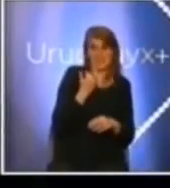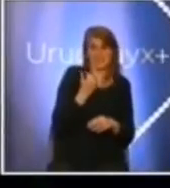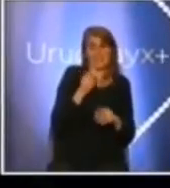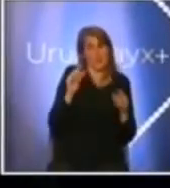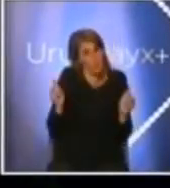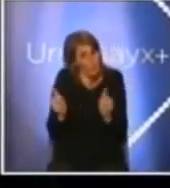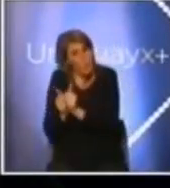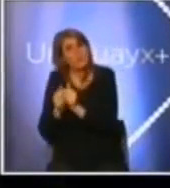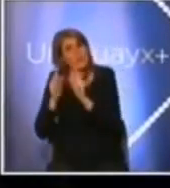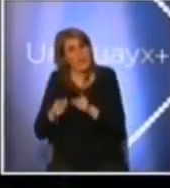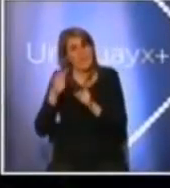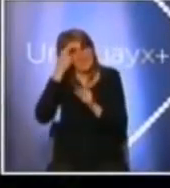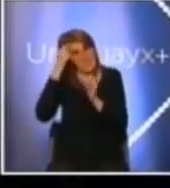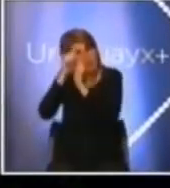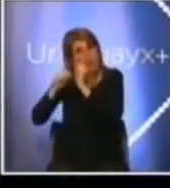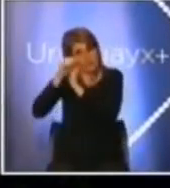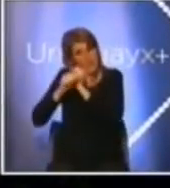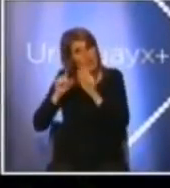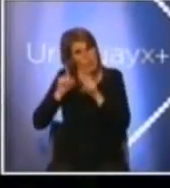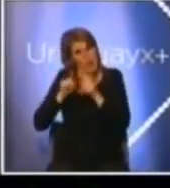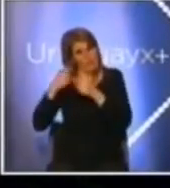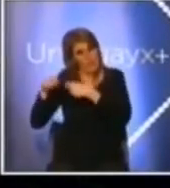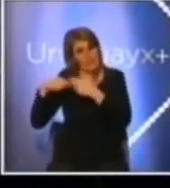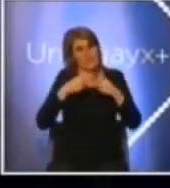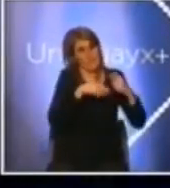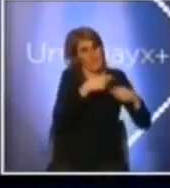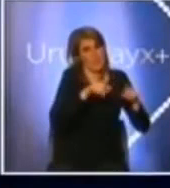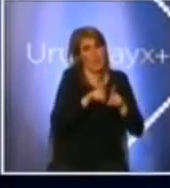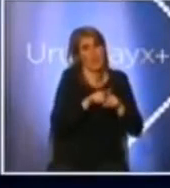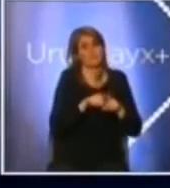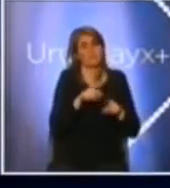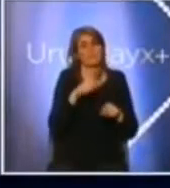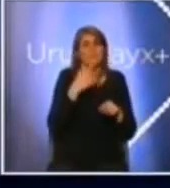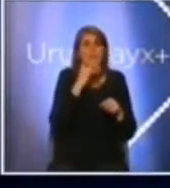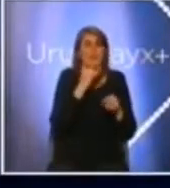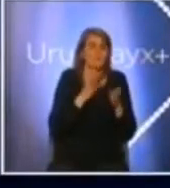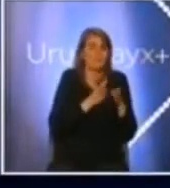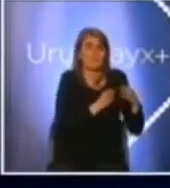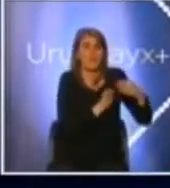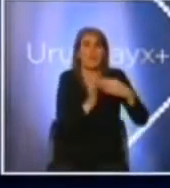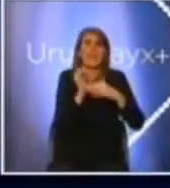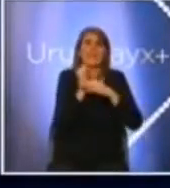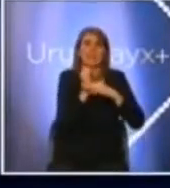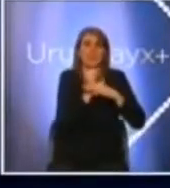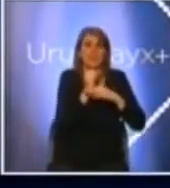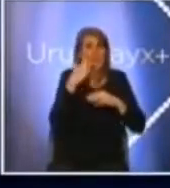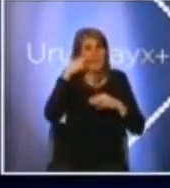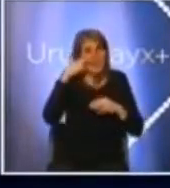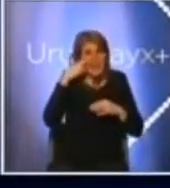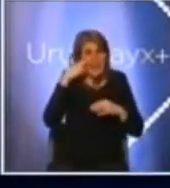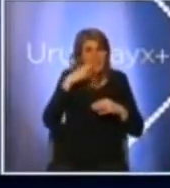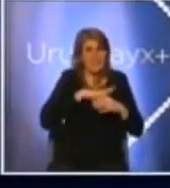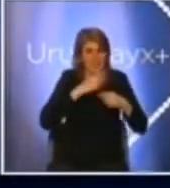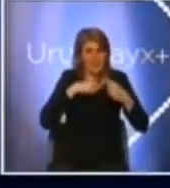tecnológicos. Hecho que Uruguay ha incorporado, como el caso de la trazabilidad en la industria cárnica.